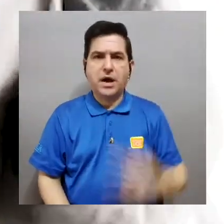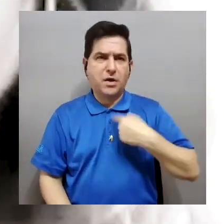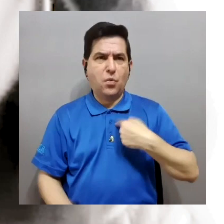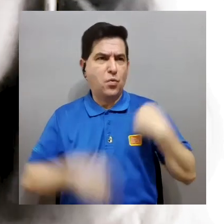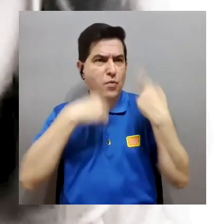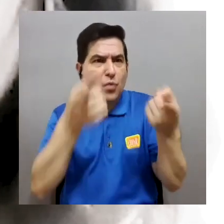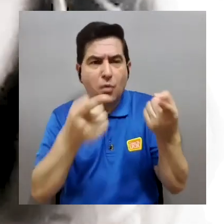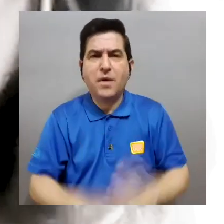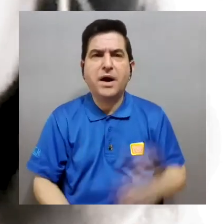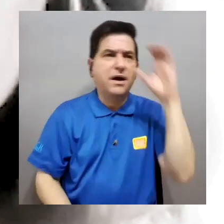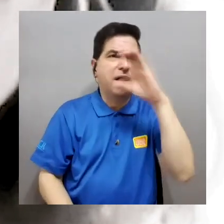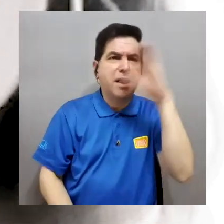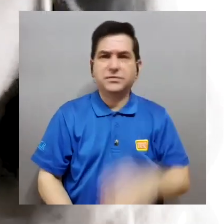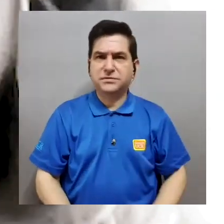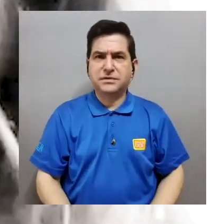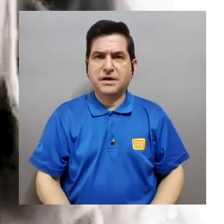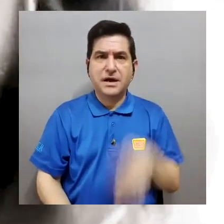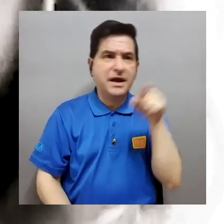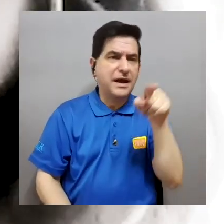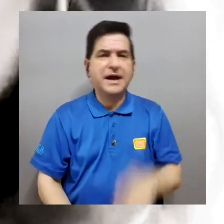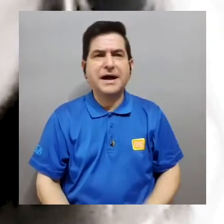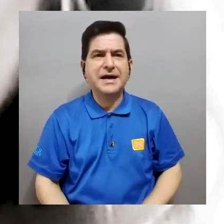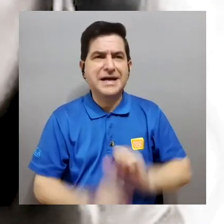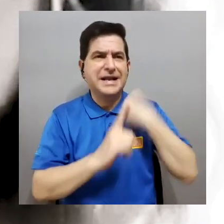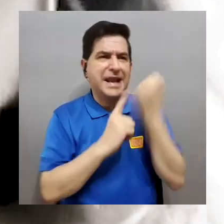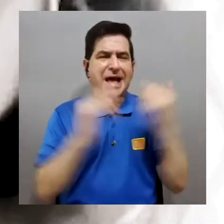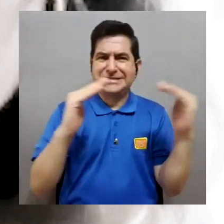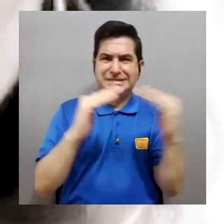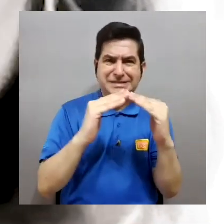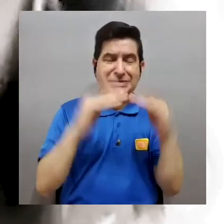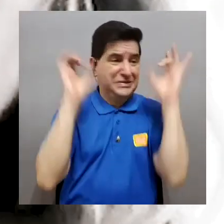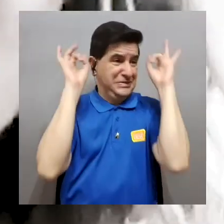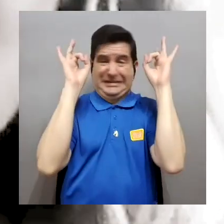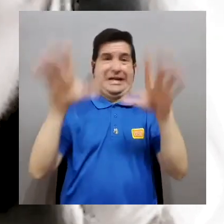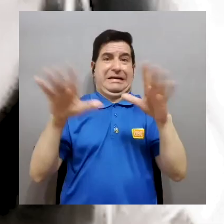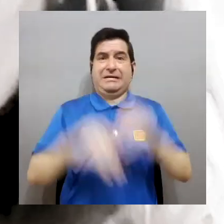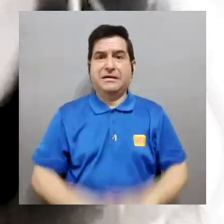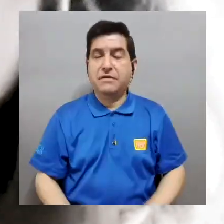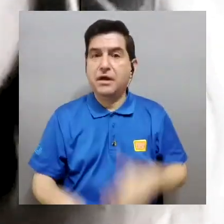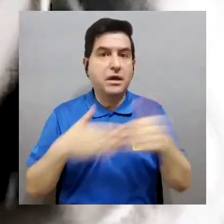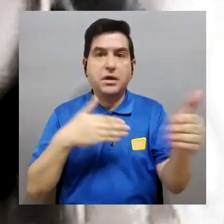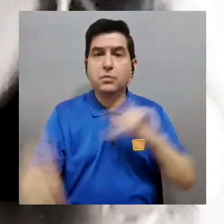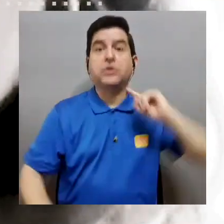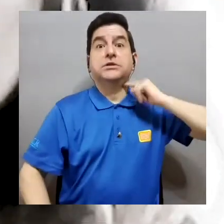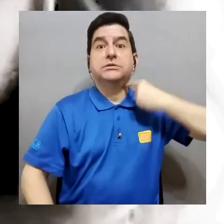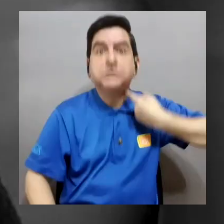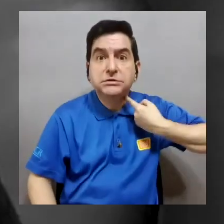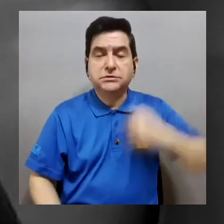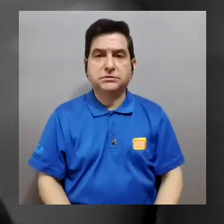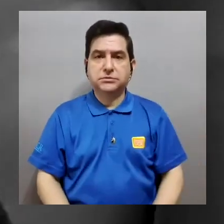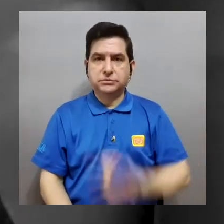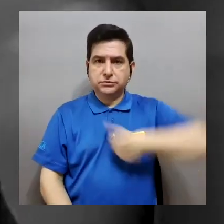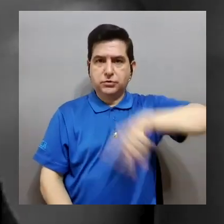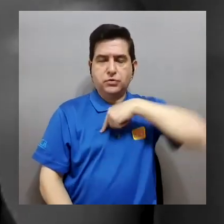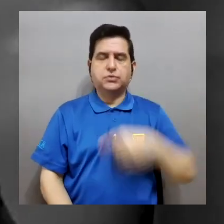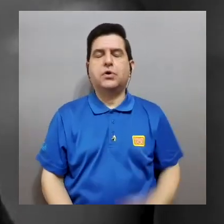a apartamentos, ¿verdad? A buscar y el estado de la casa es terrible y aún así están carísimos. Nosotros